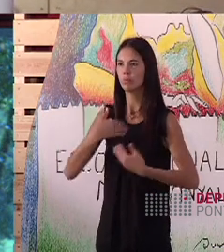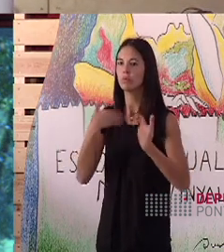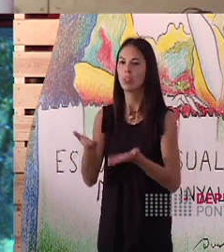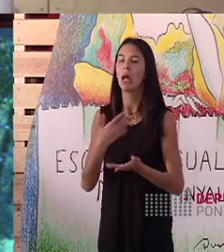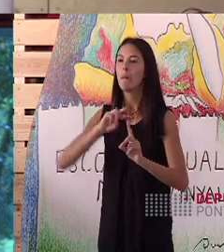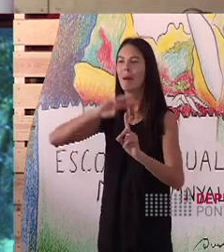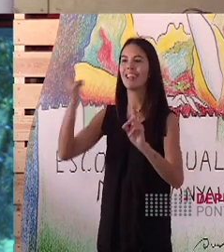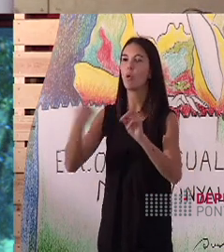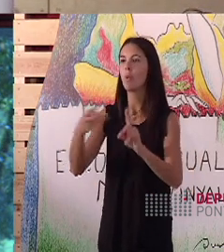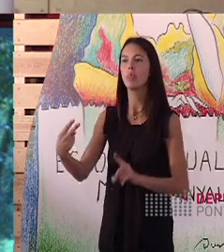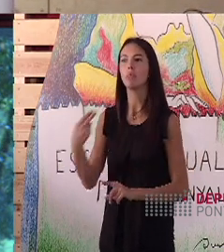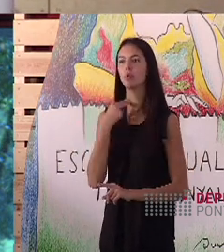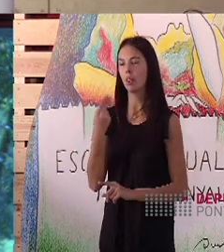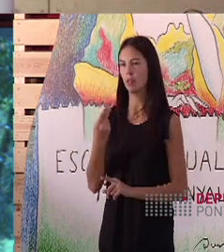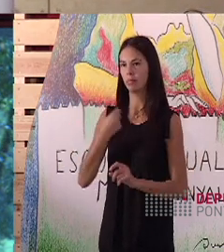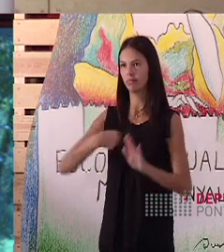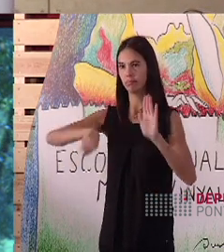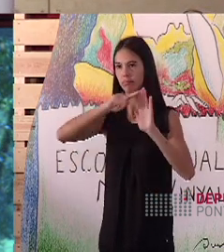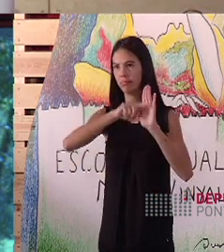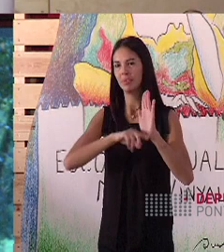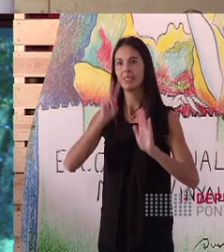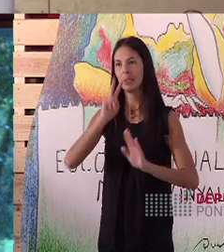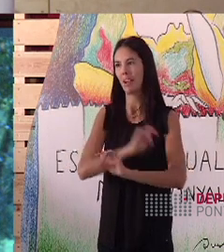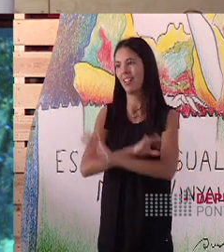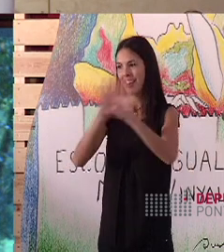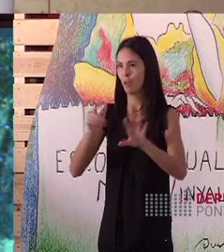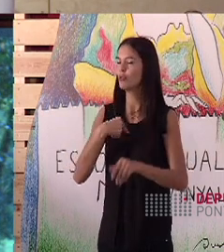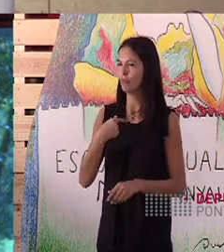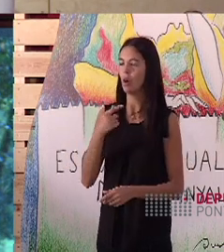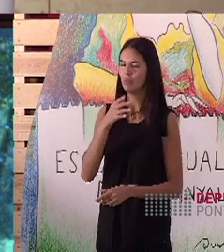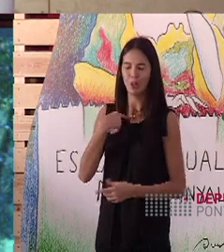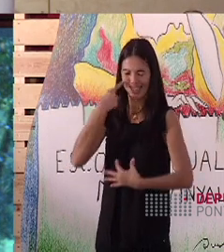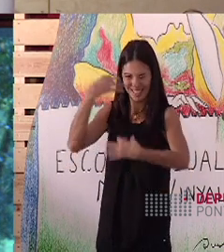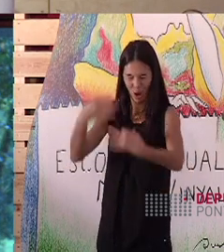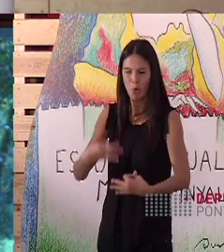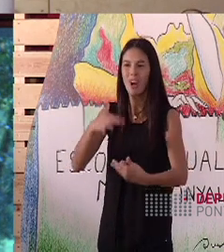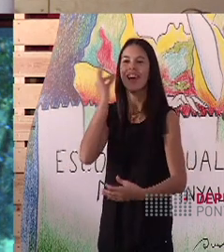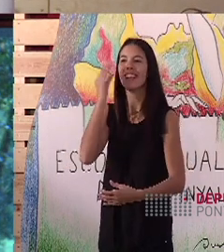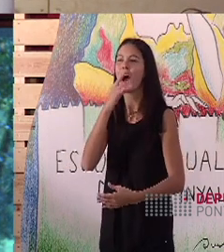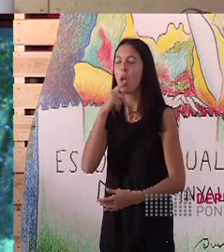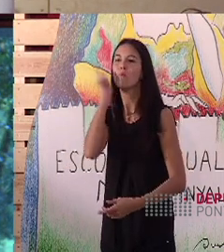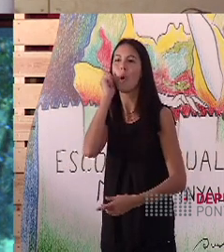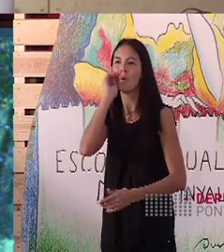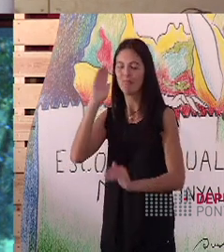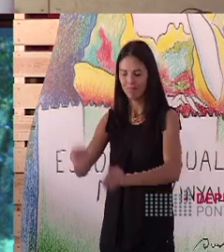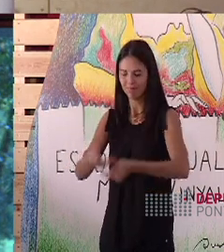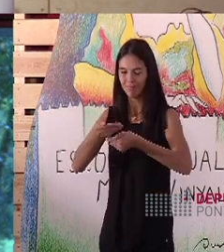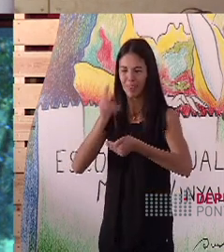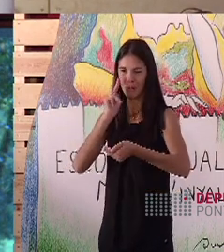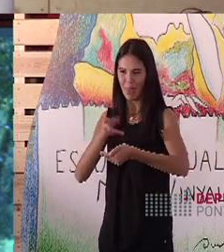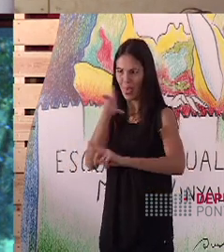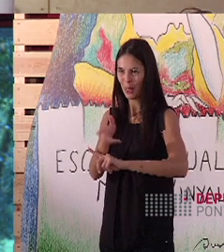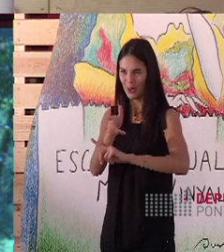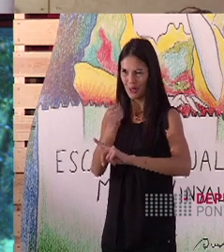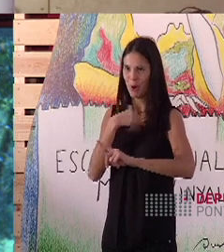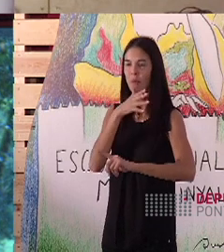través da páxina web da Deputación e por streaming, ela estou segura que está agora mesmo pegada ao seu móvil, vos pido